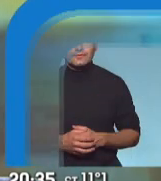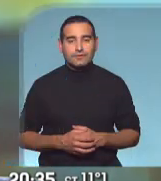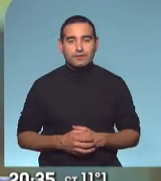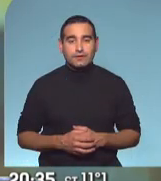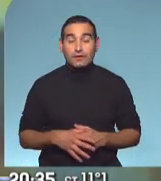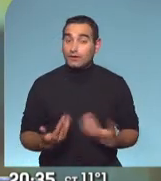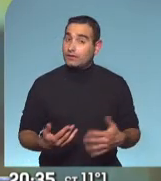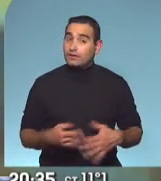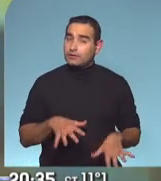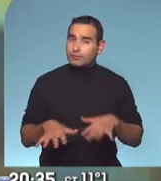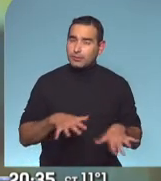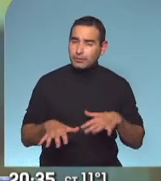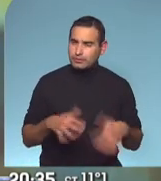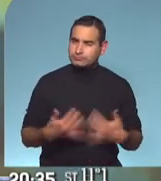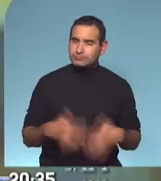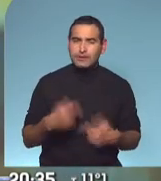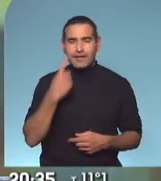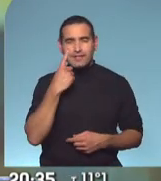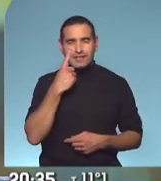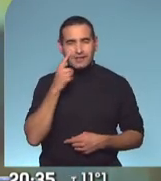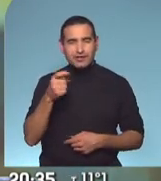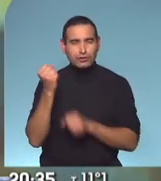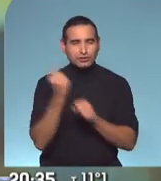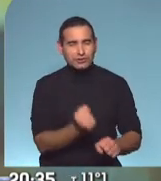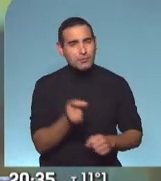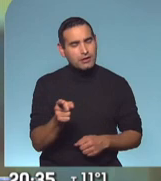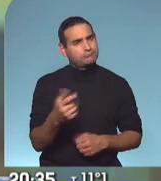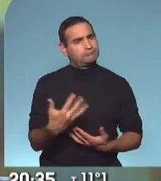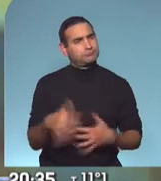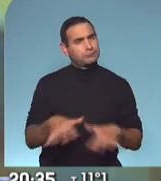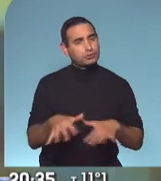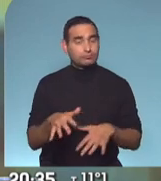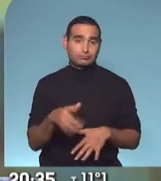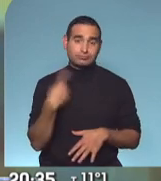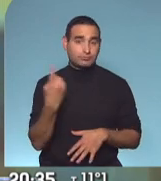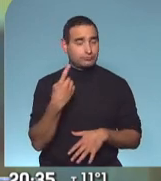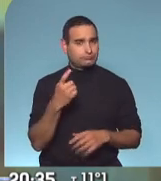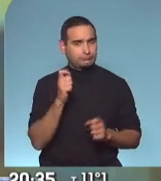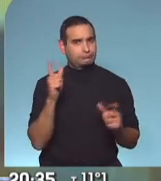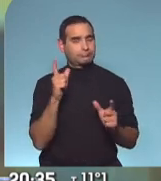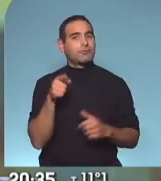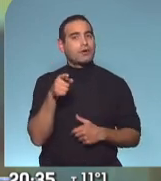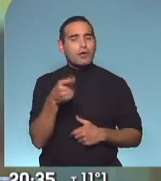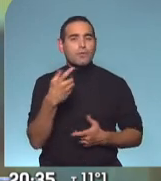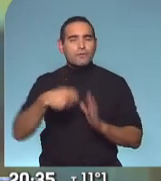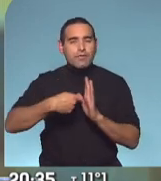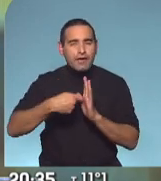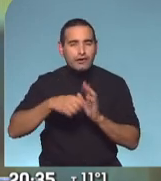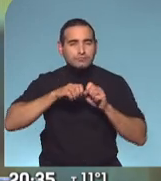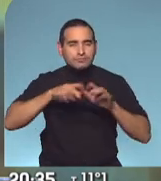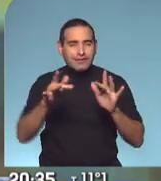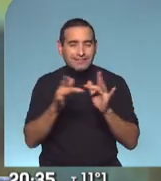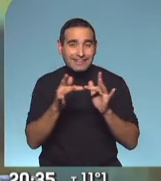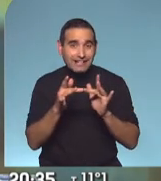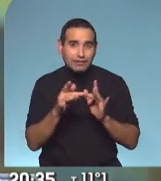última situación que está dando con Mario Ishii, que es el intendente de José C. Paz, realmente que ha conmocionado por un video a las redes sociales y a todo el mundo